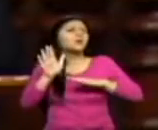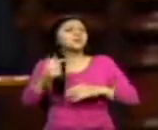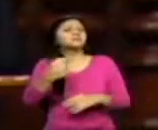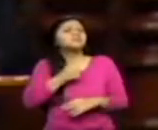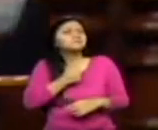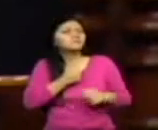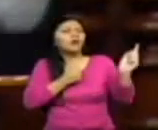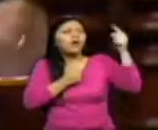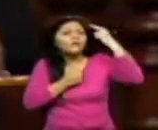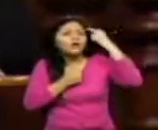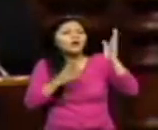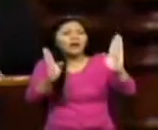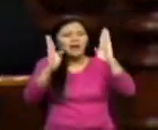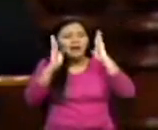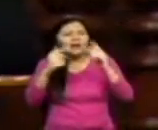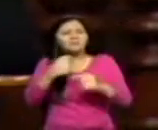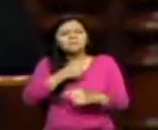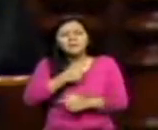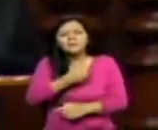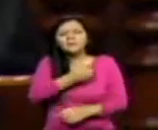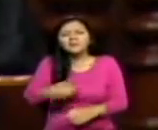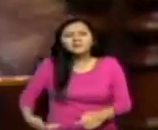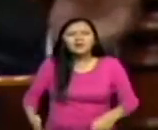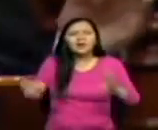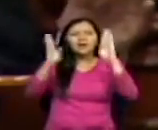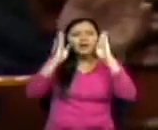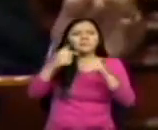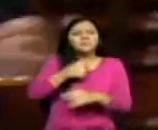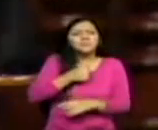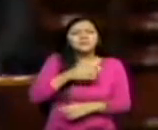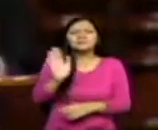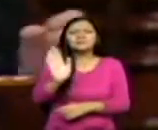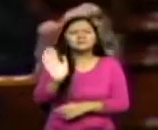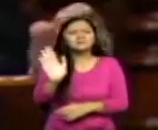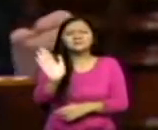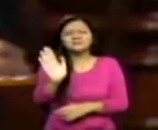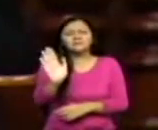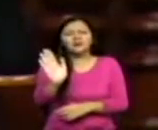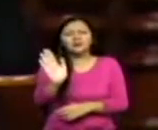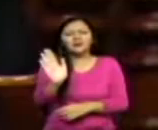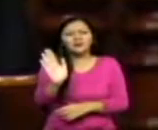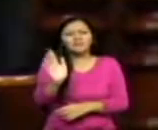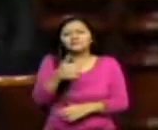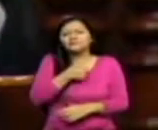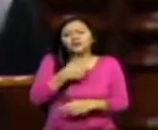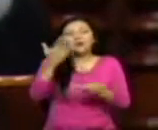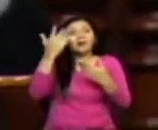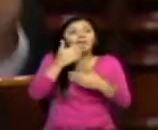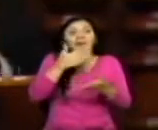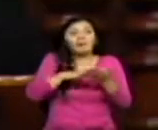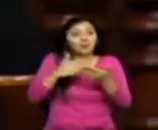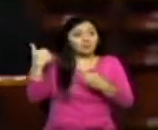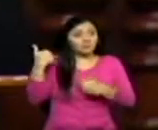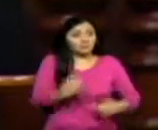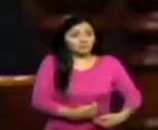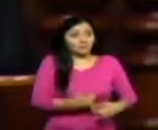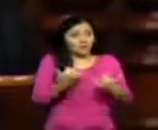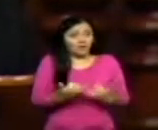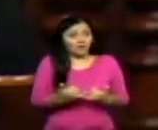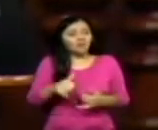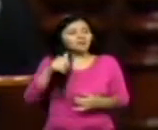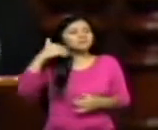este gobierno, ni con este presidente, que pasará como todos. Lo que les